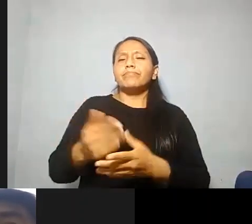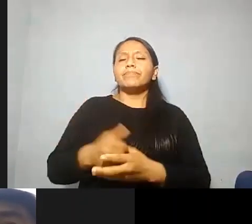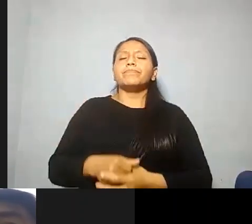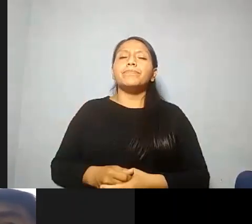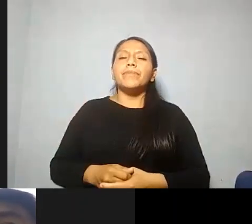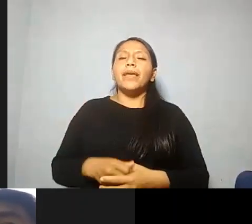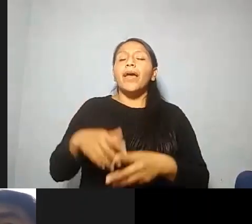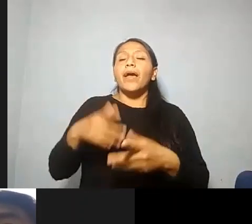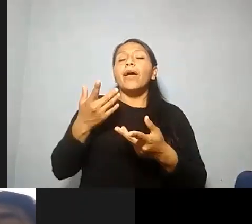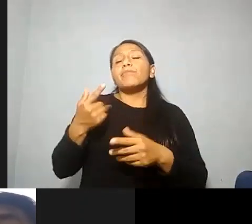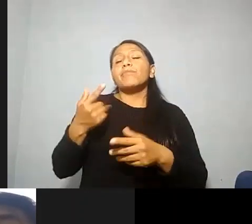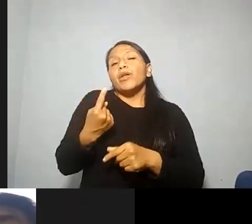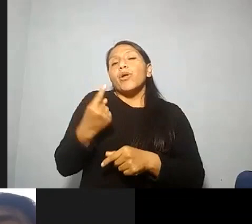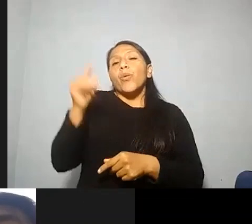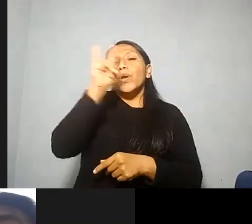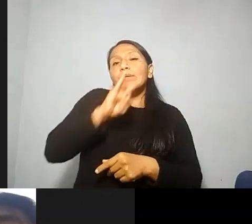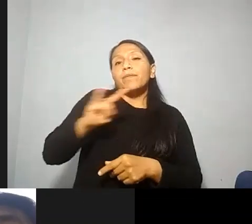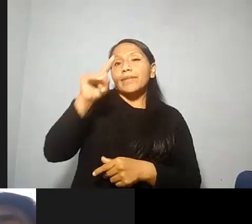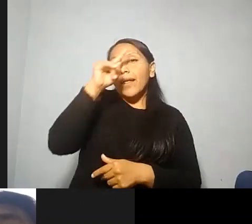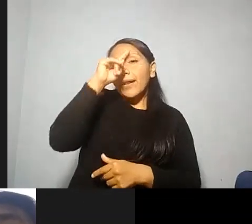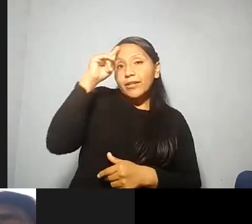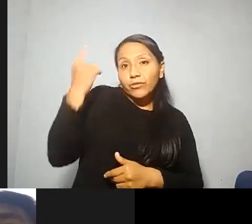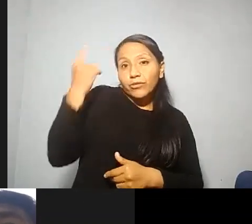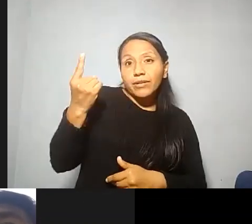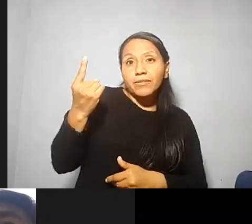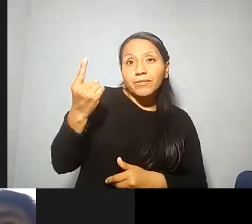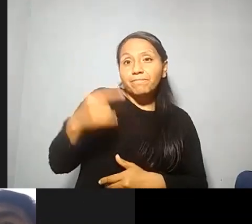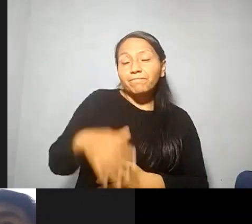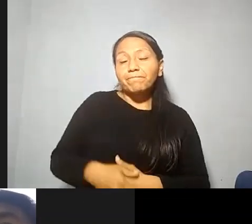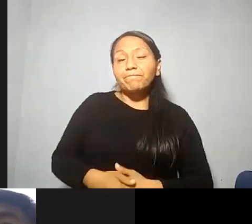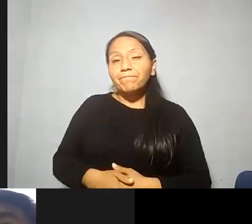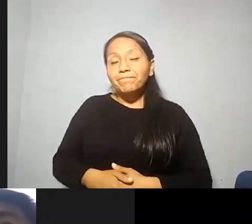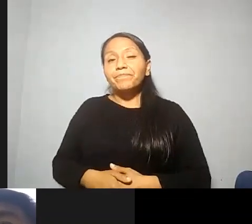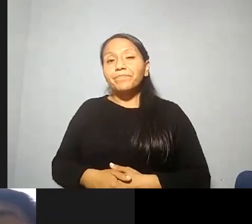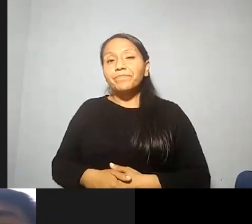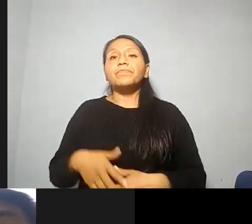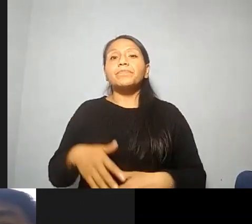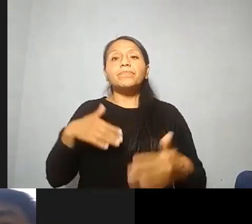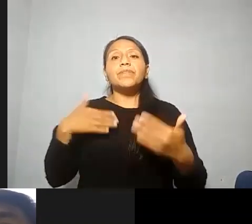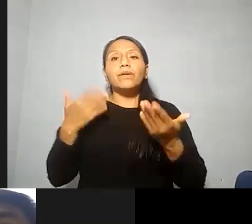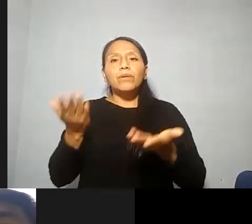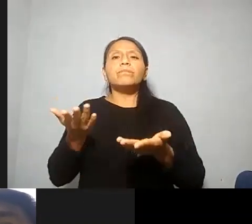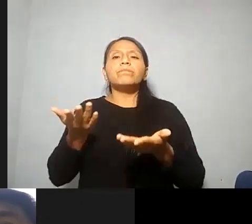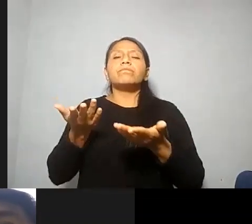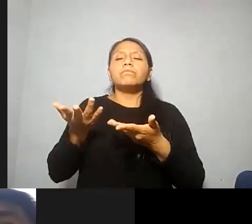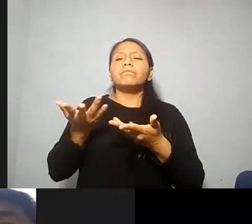universidades nacionales, y, poder, de alguna manera,